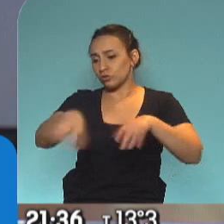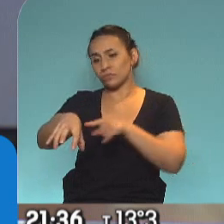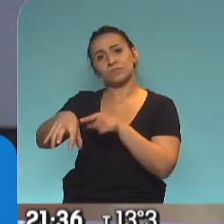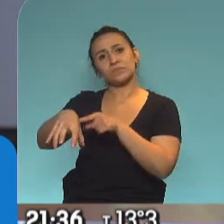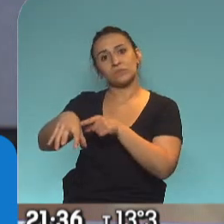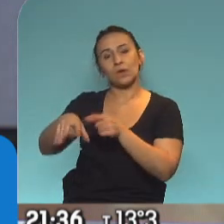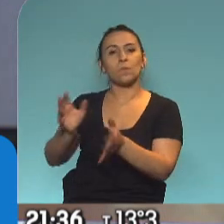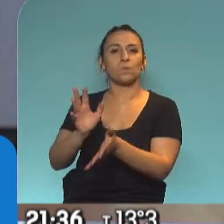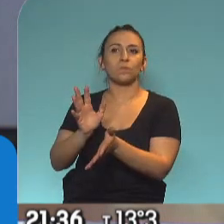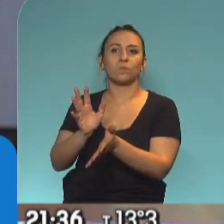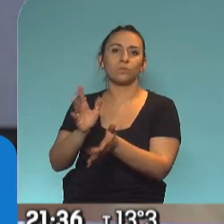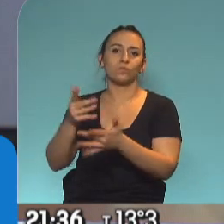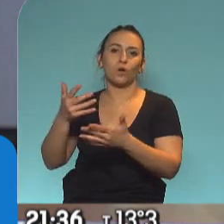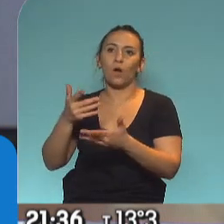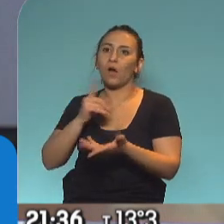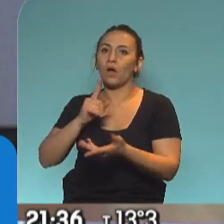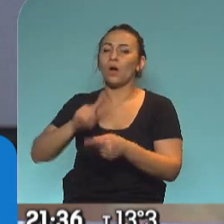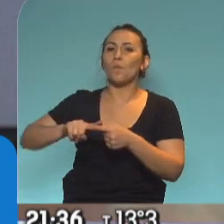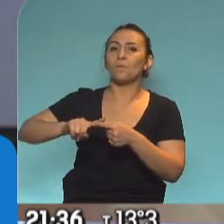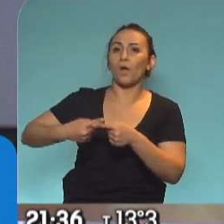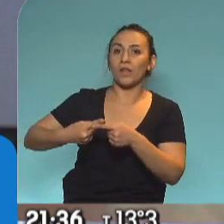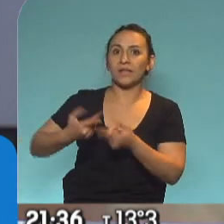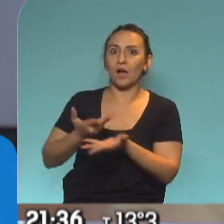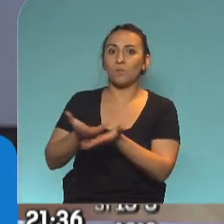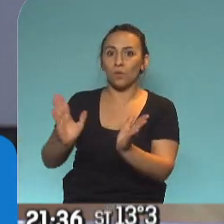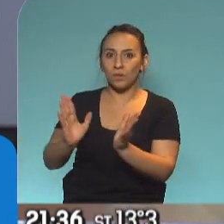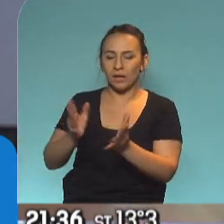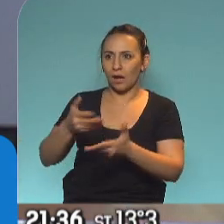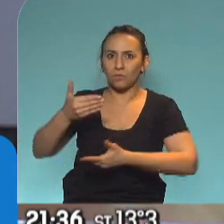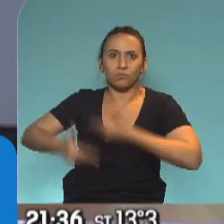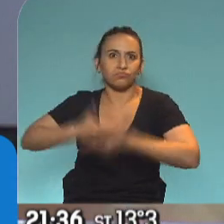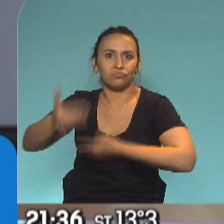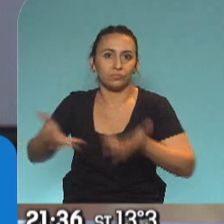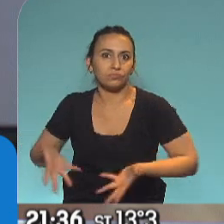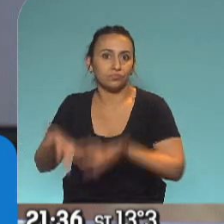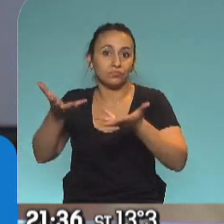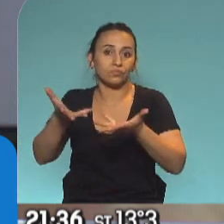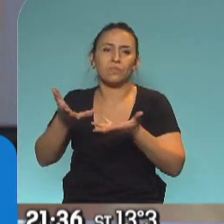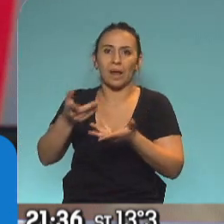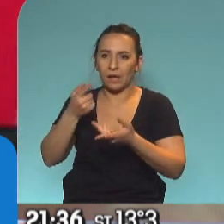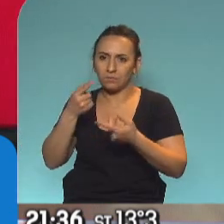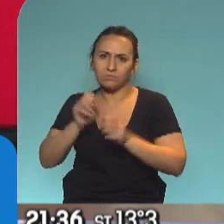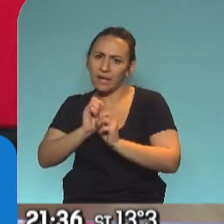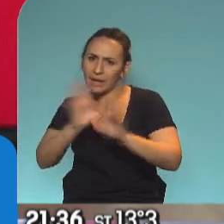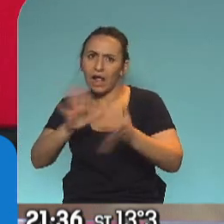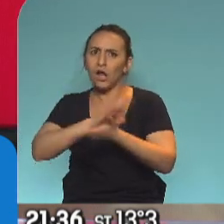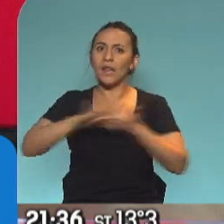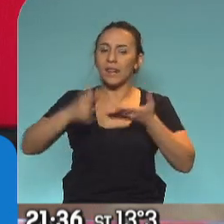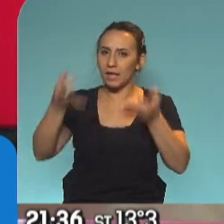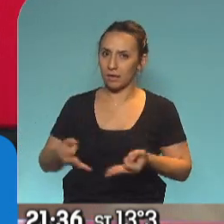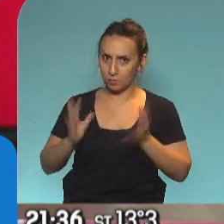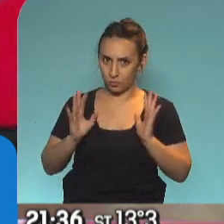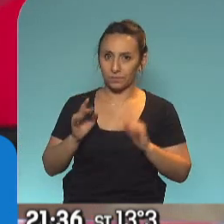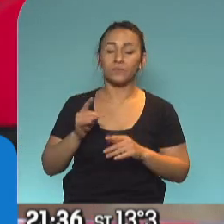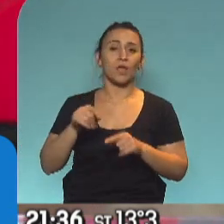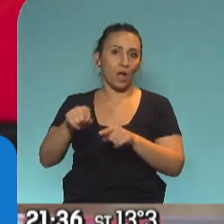el motor de las políticas públicas de la anticorrupción y del fomento de la integridad y la transparencia. En esto estamos trabajando muy fuertemente, podemos charlar si